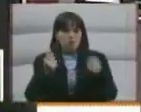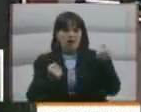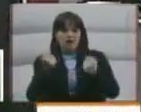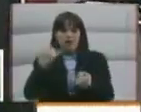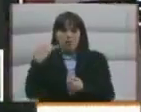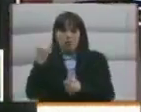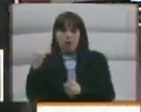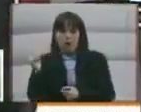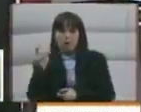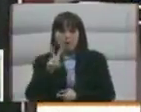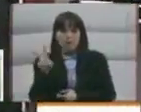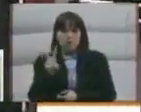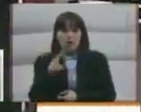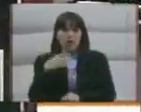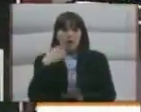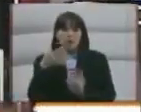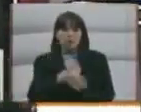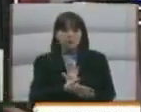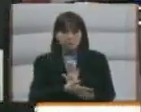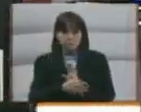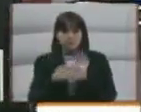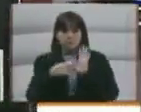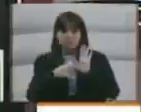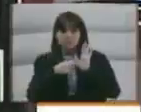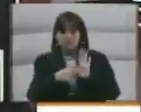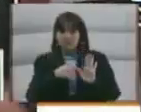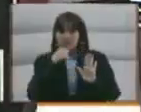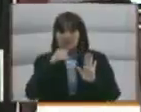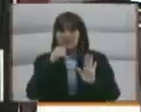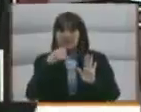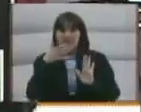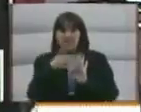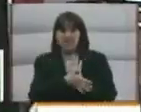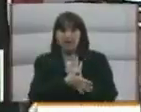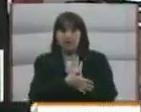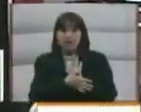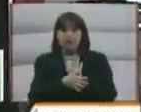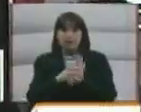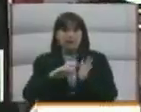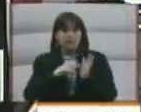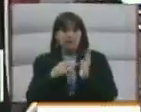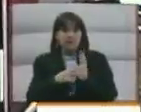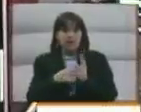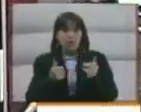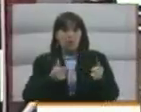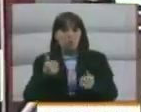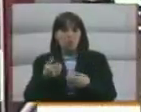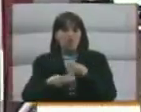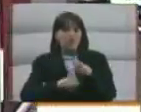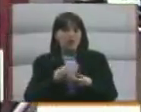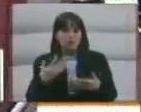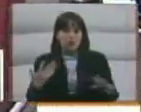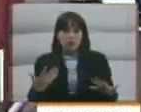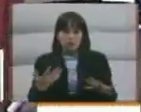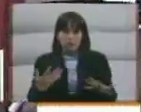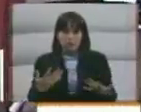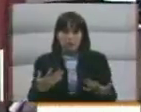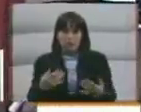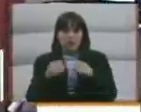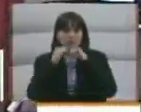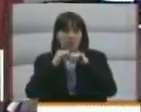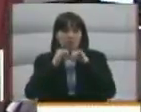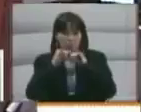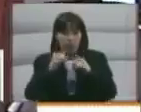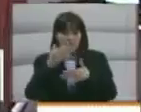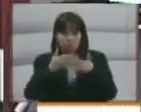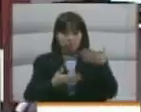detalles de dicho censo. La gente se está preguntando en la calle de qué se trata y cuáles serán las medidas a tomar. Sería bien bueno, así como también arreciar